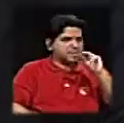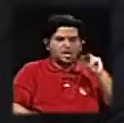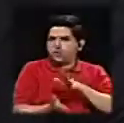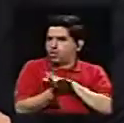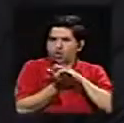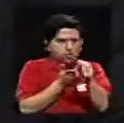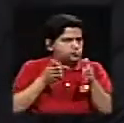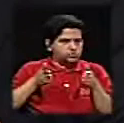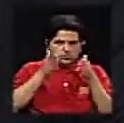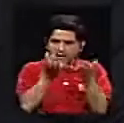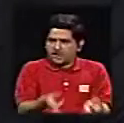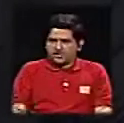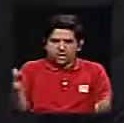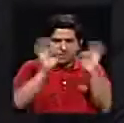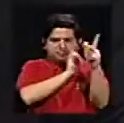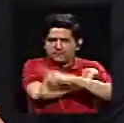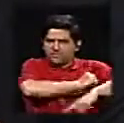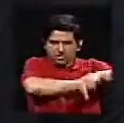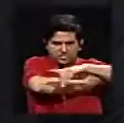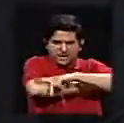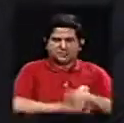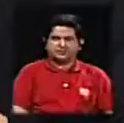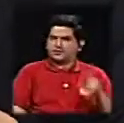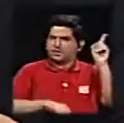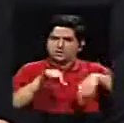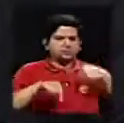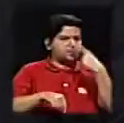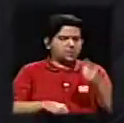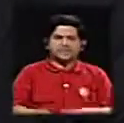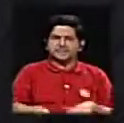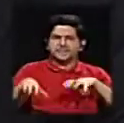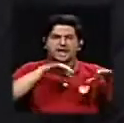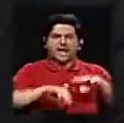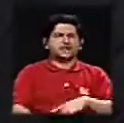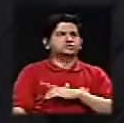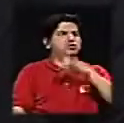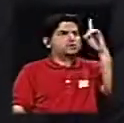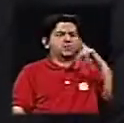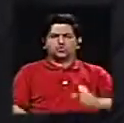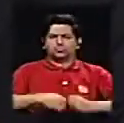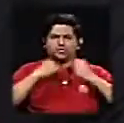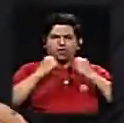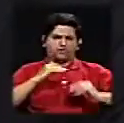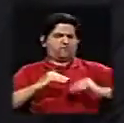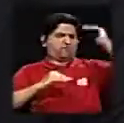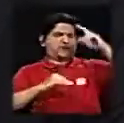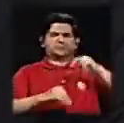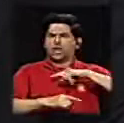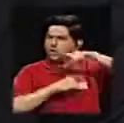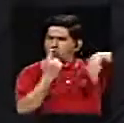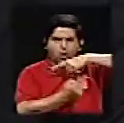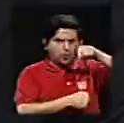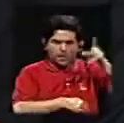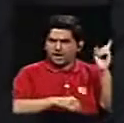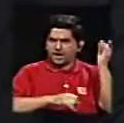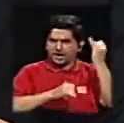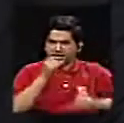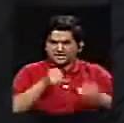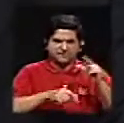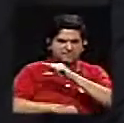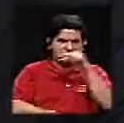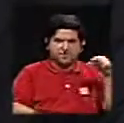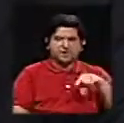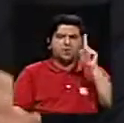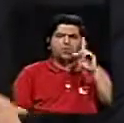destruir una carretera vital para el país. No se puede alegar acto de Dios ni fuerza mayor. No fue un huracán lo que hubo ese fin de semana, sino